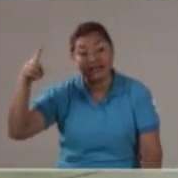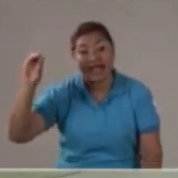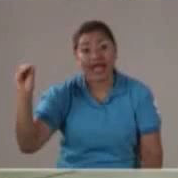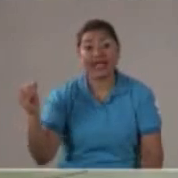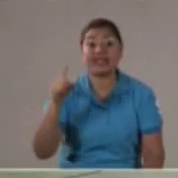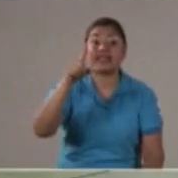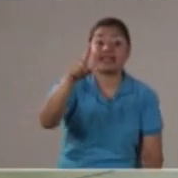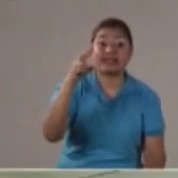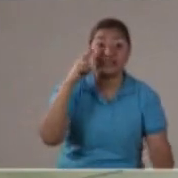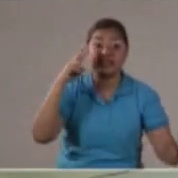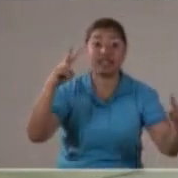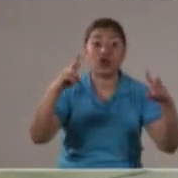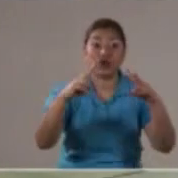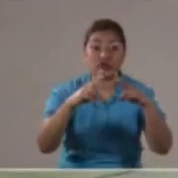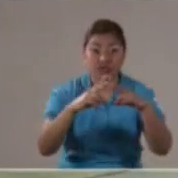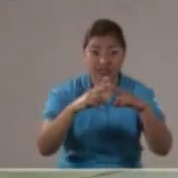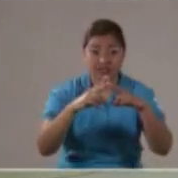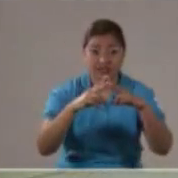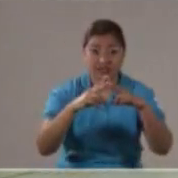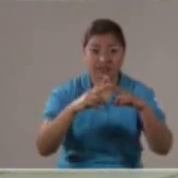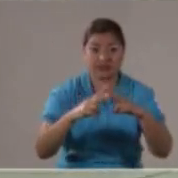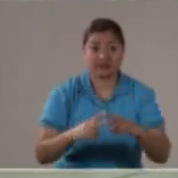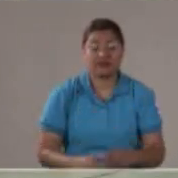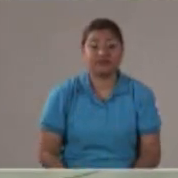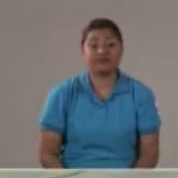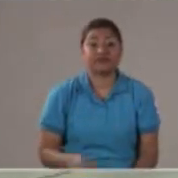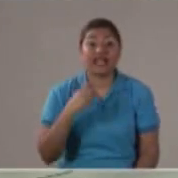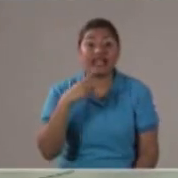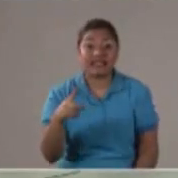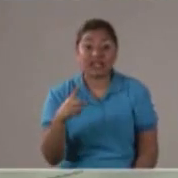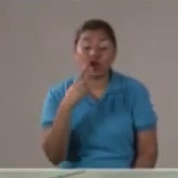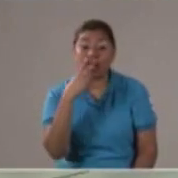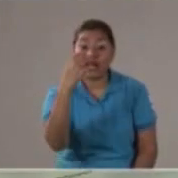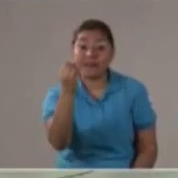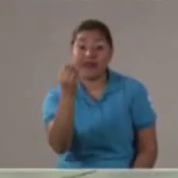te conocí, dijo Lucifer.